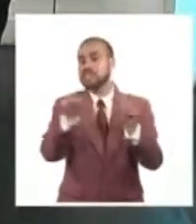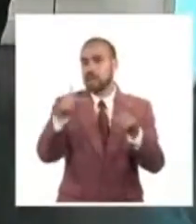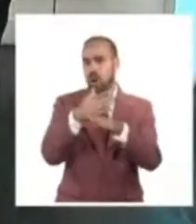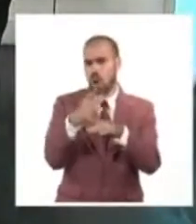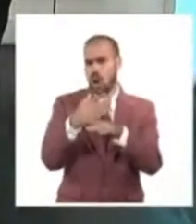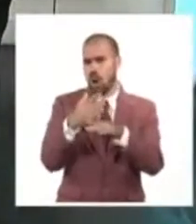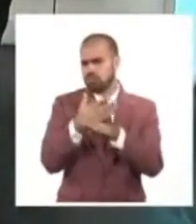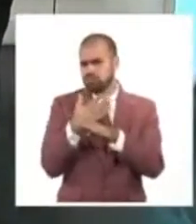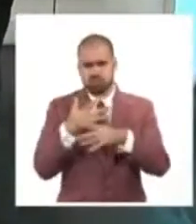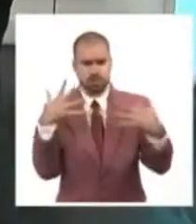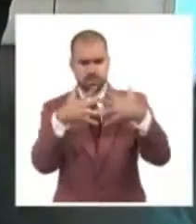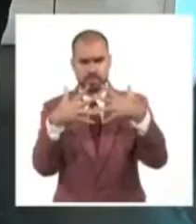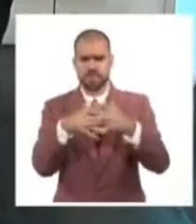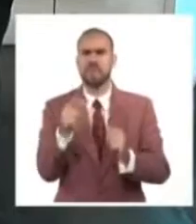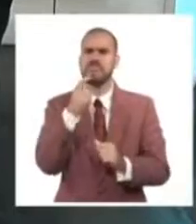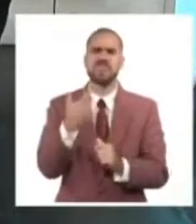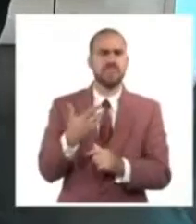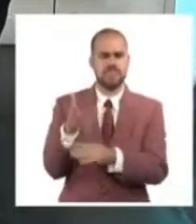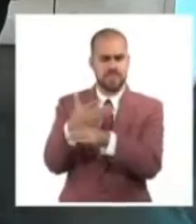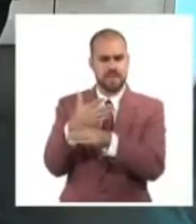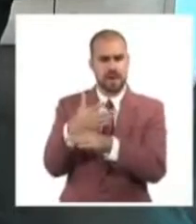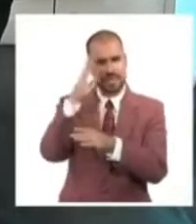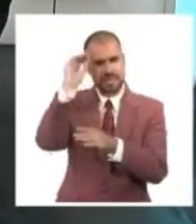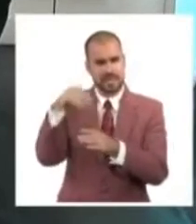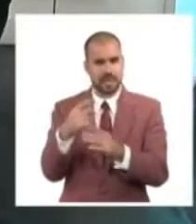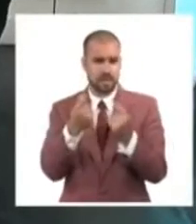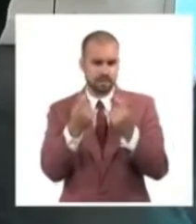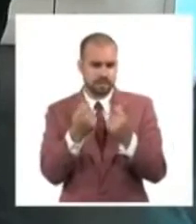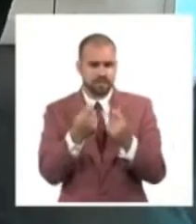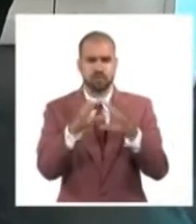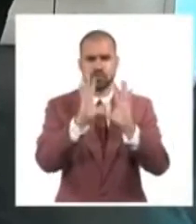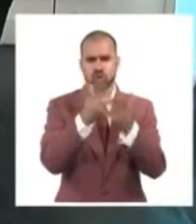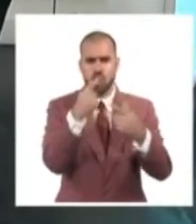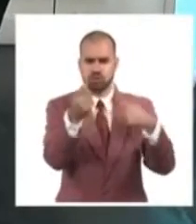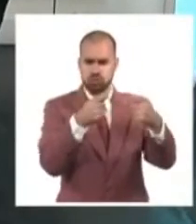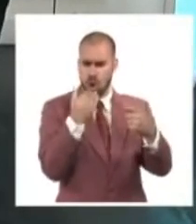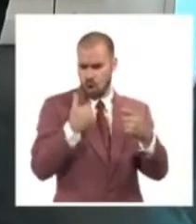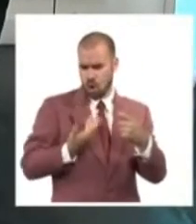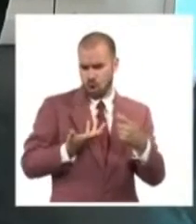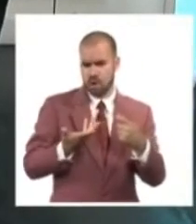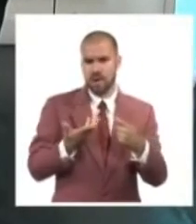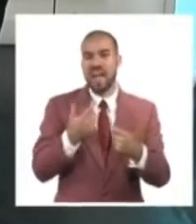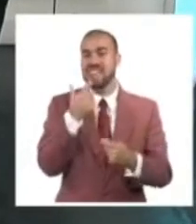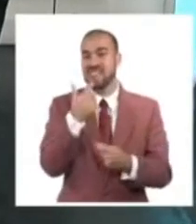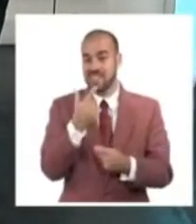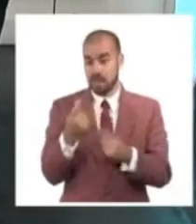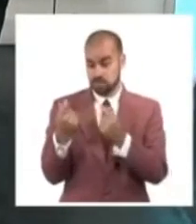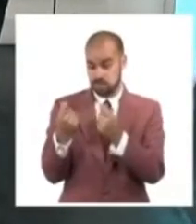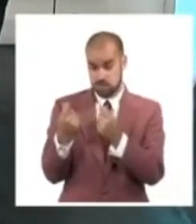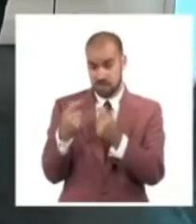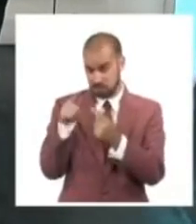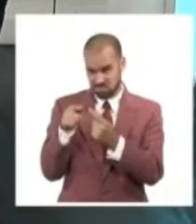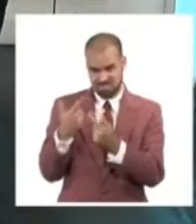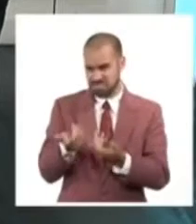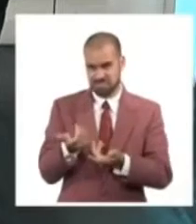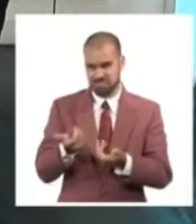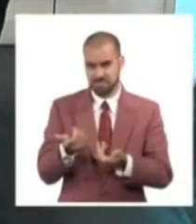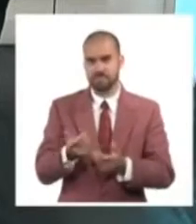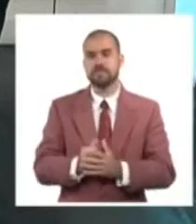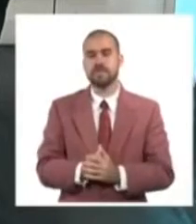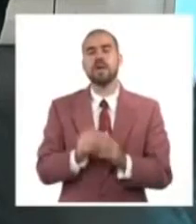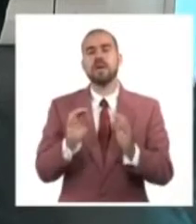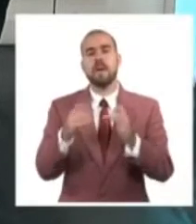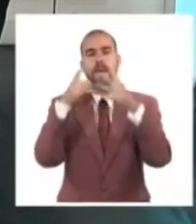Mercantil... ¿Cuál es la diferencia entre lo económico, lo financiero y lo mercantil? Sí, en lo económico y lo financiero tiene su esencia en las